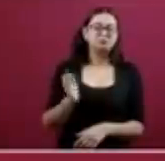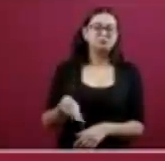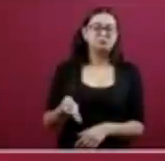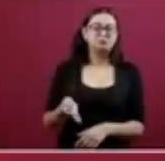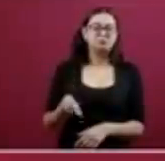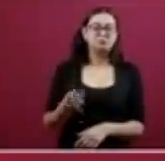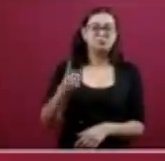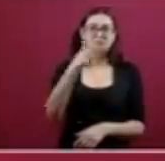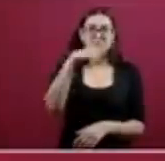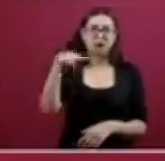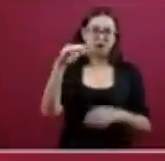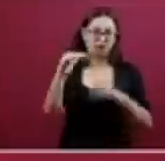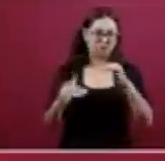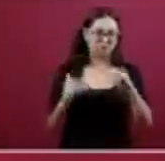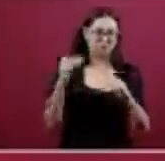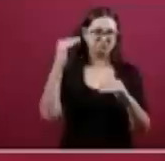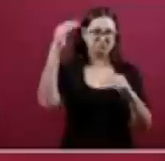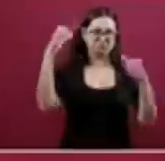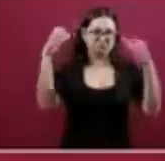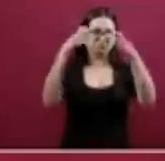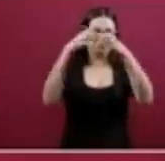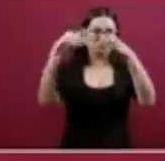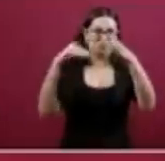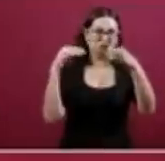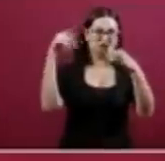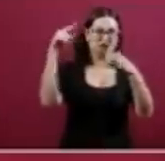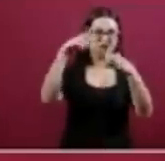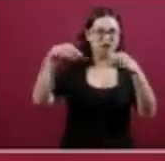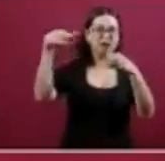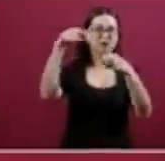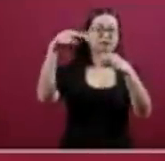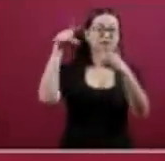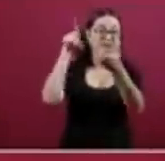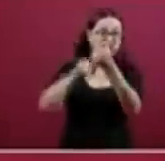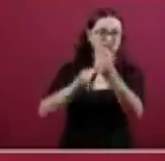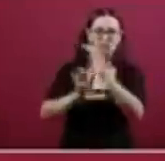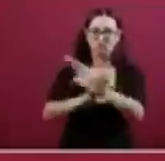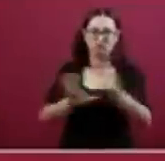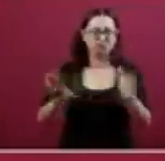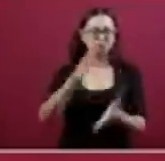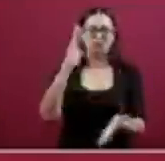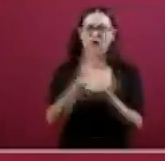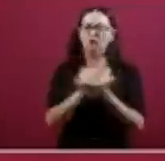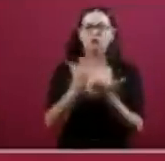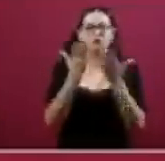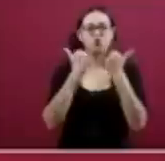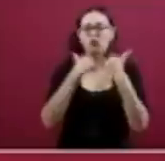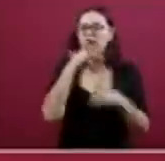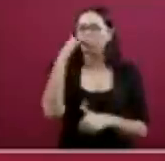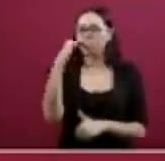la élite del gobierno. Eso sí lo puedo decir.